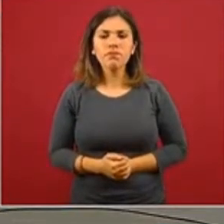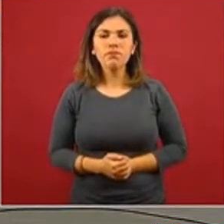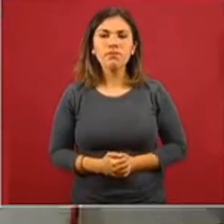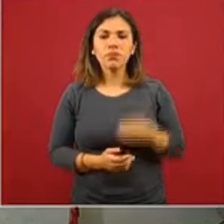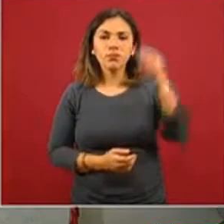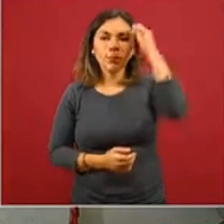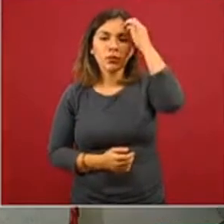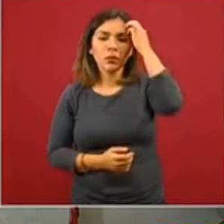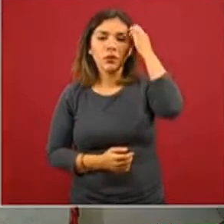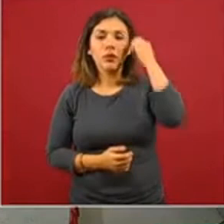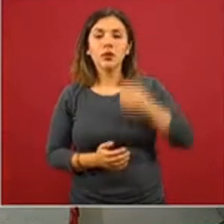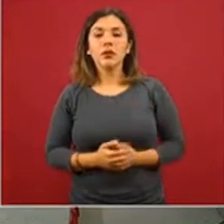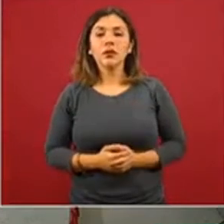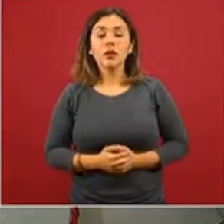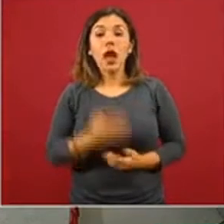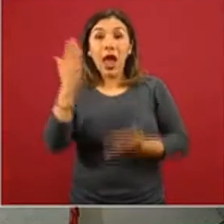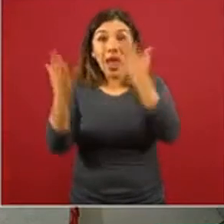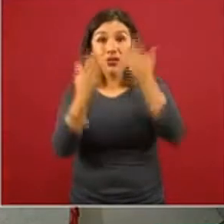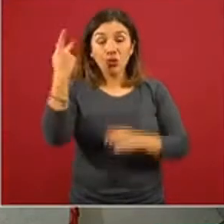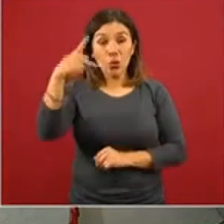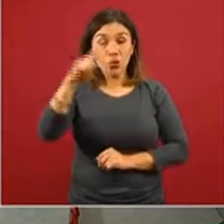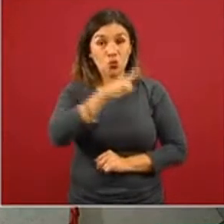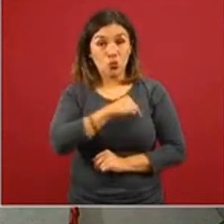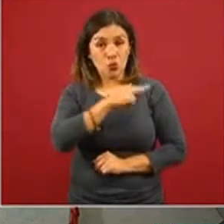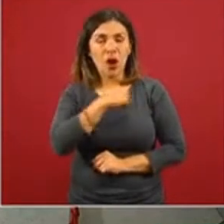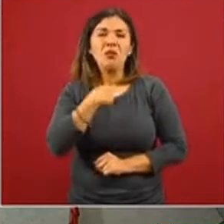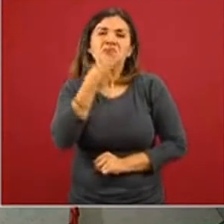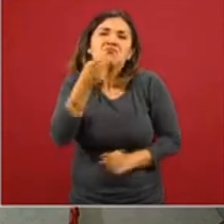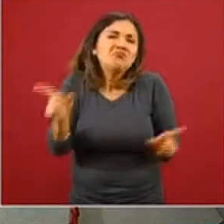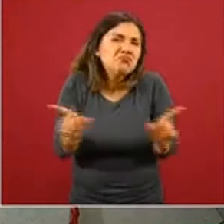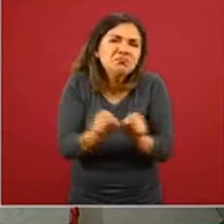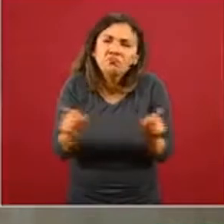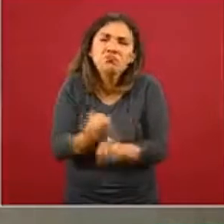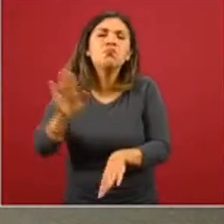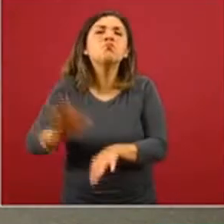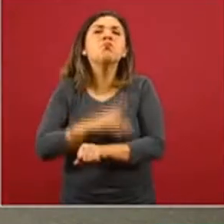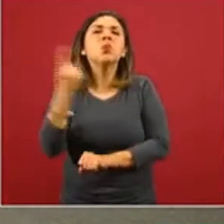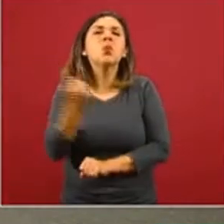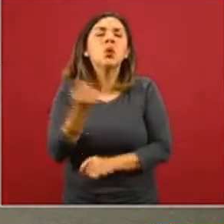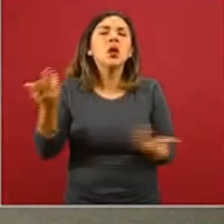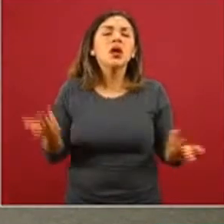El estudio sueco, del estudio sueco le voy a decir poco y le voy a decir por qué.